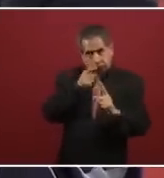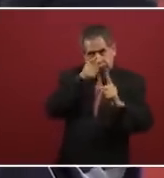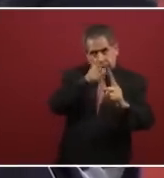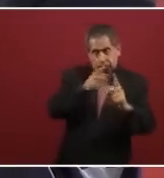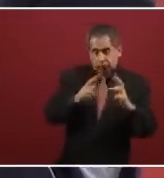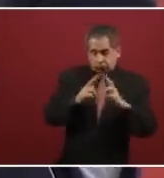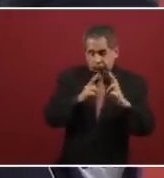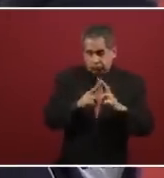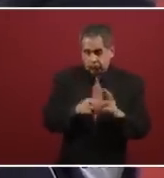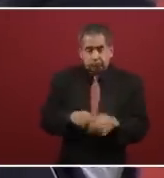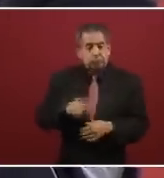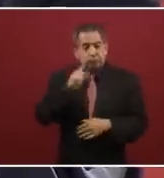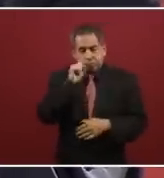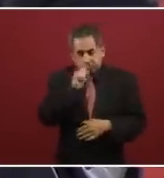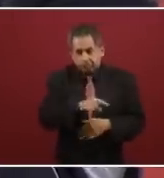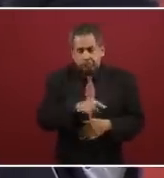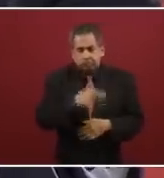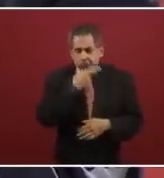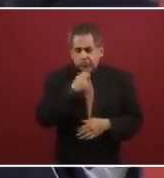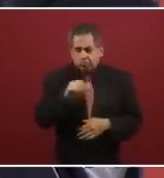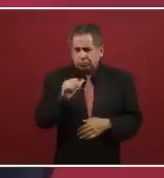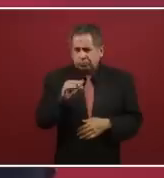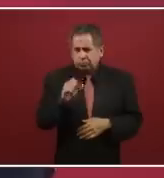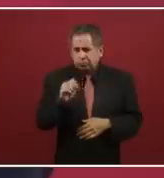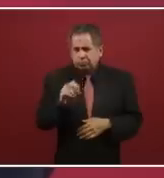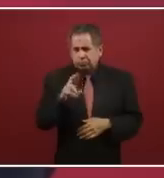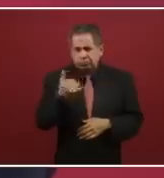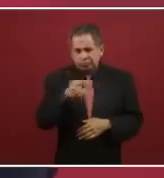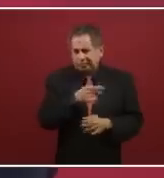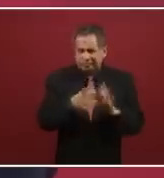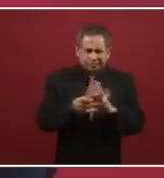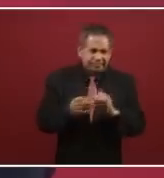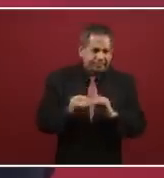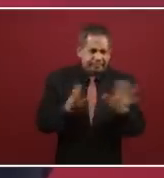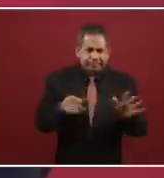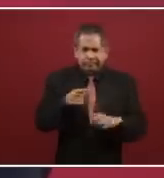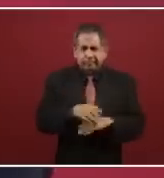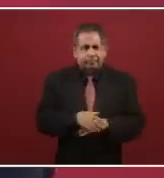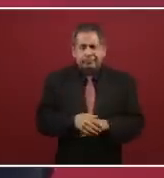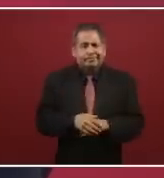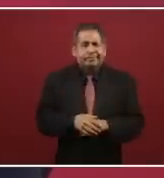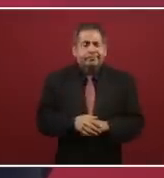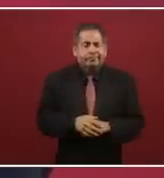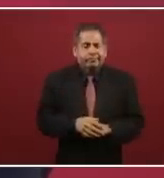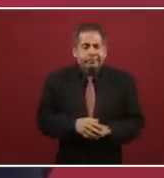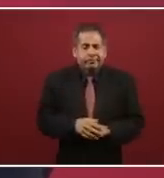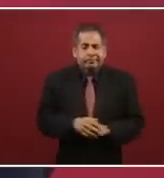religioso. Él mismo lo explica muy bien, lo aclara. Son valores